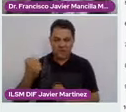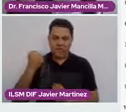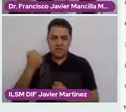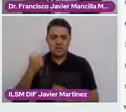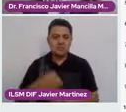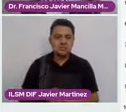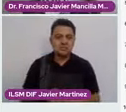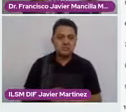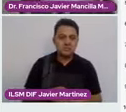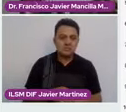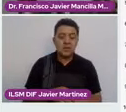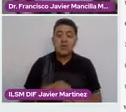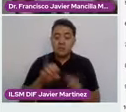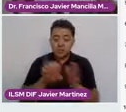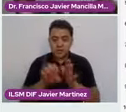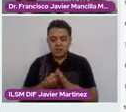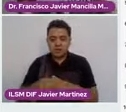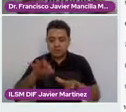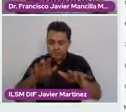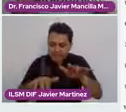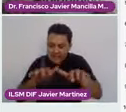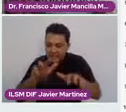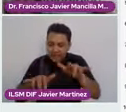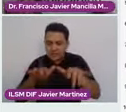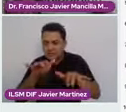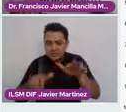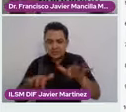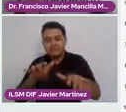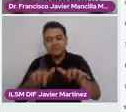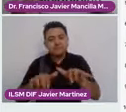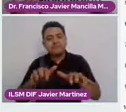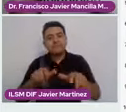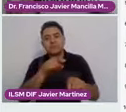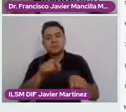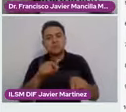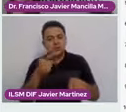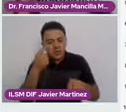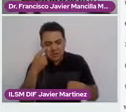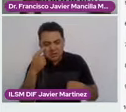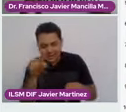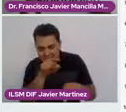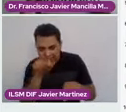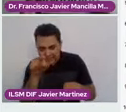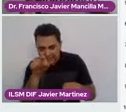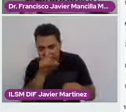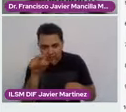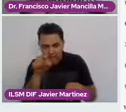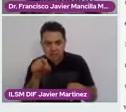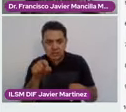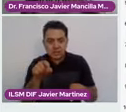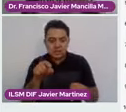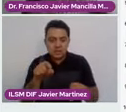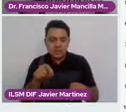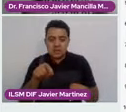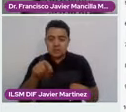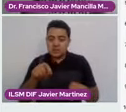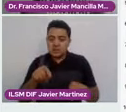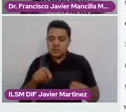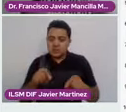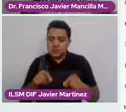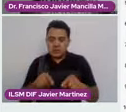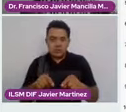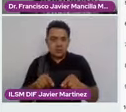Un teclado de un piano, ¿sí? En donde empezamos con las teclas, con los tonos graves hacia los tonos